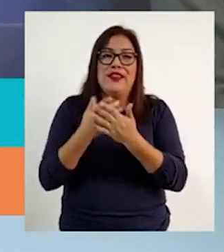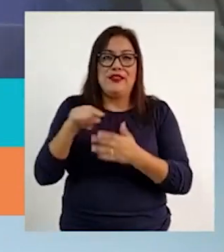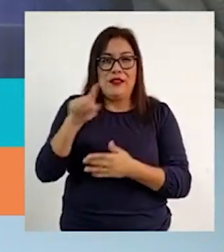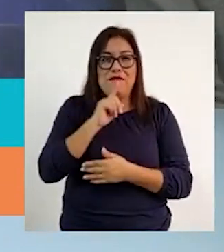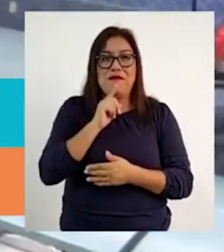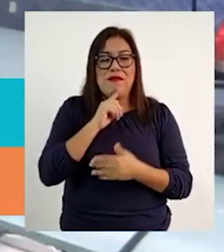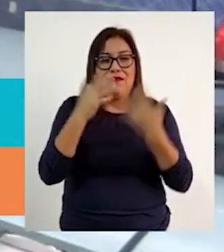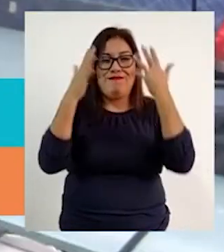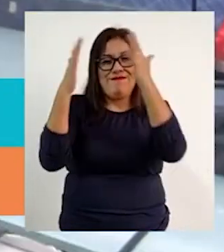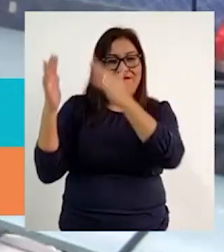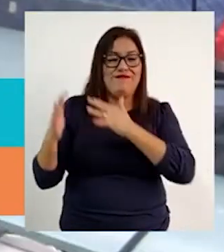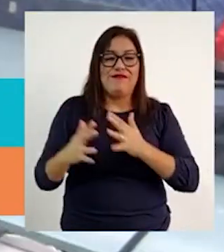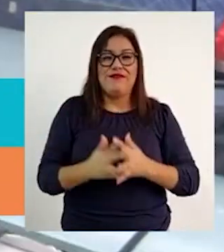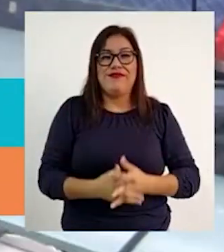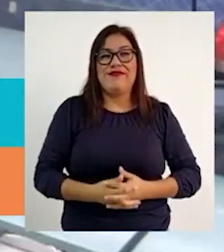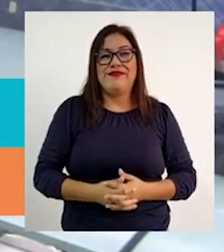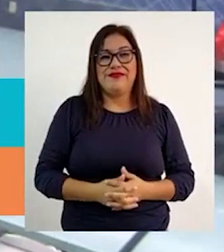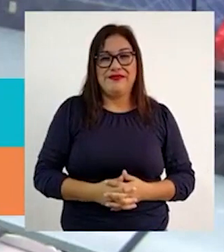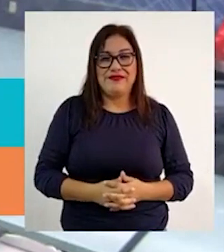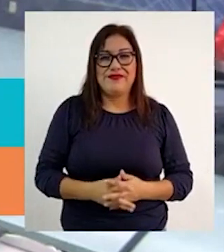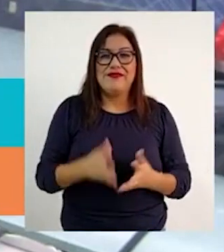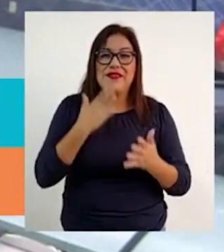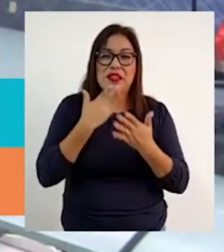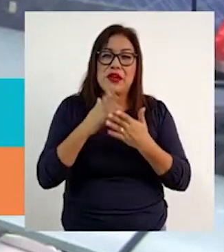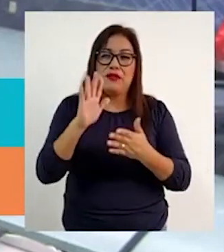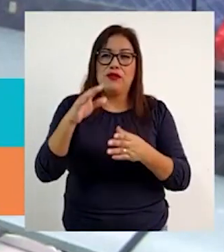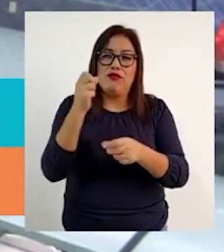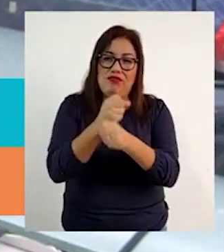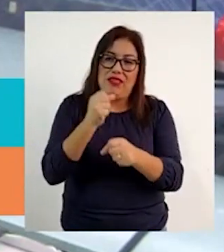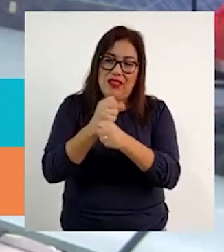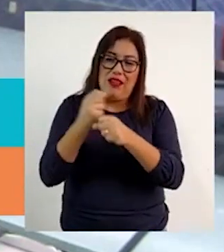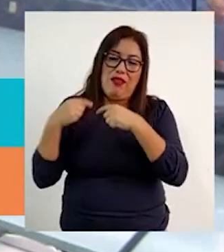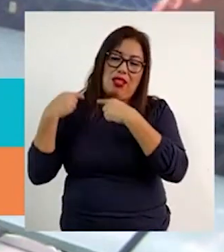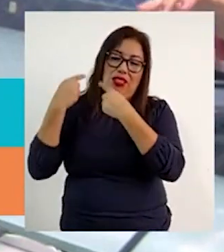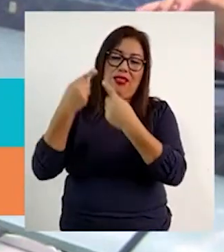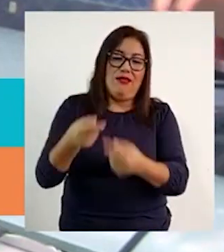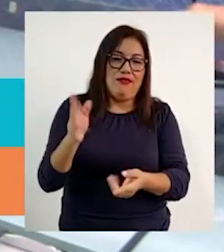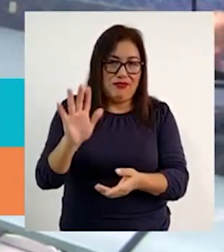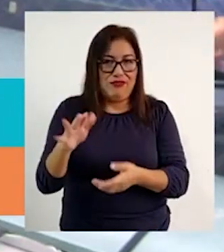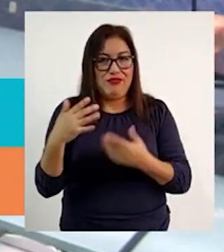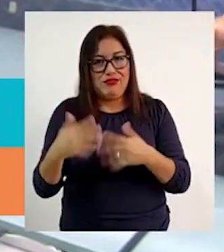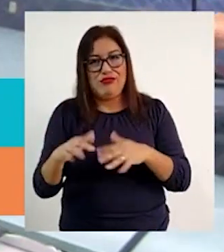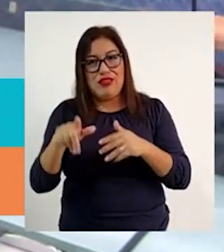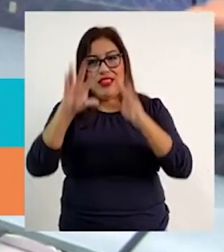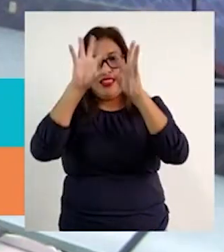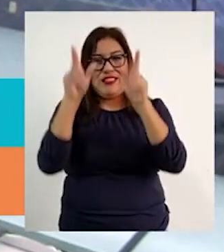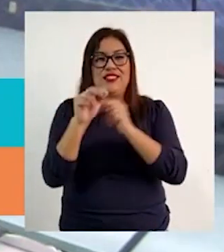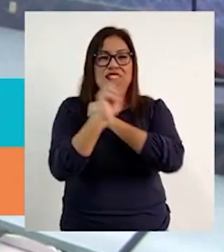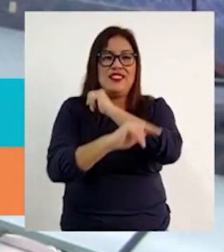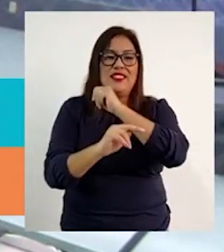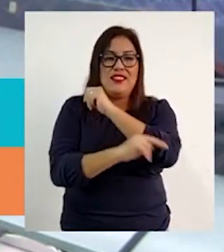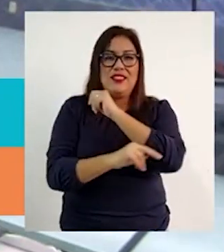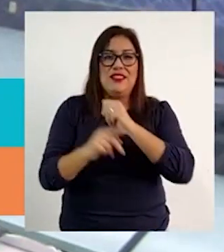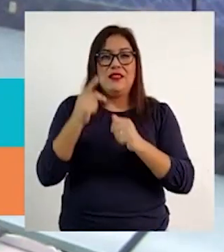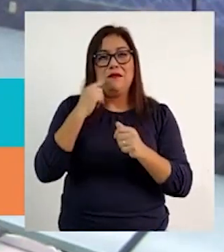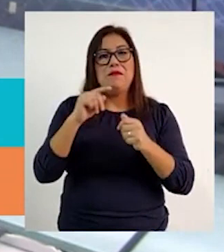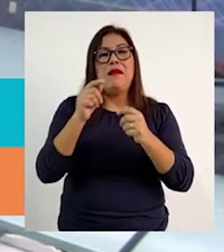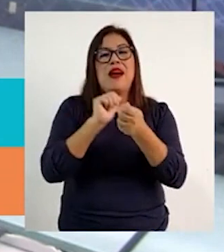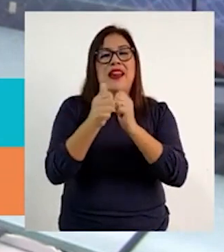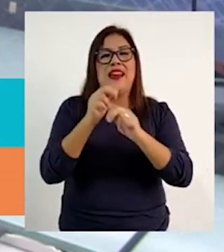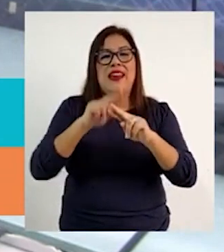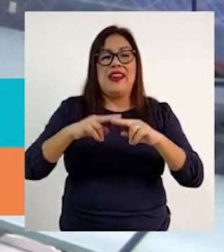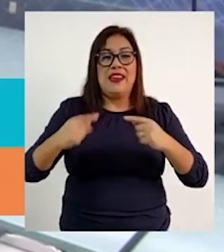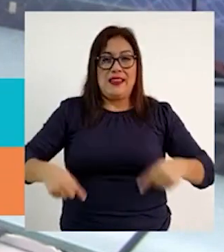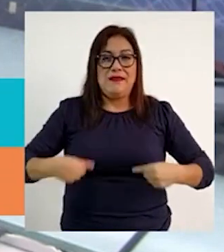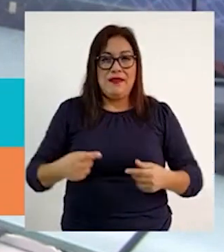Gracias por compartir con nosotros todo el trabajo que se viene realizando desde la Asociación Nacional Paralímpica. Enrique,